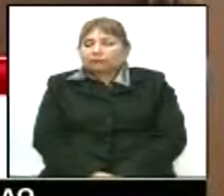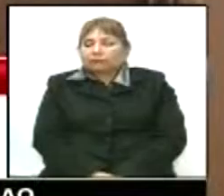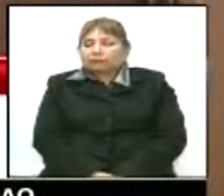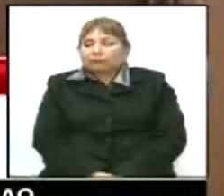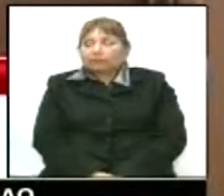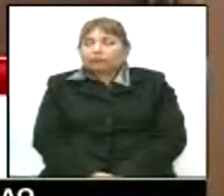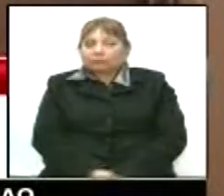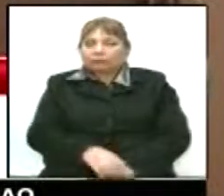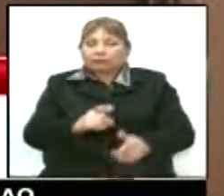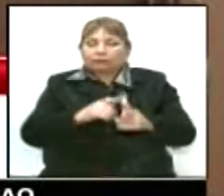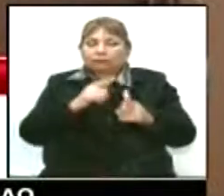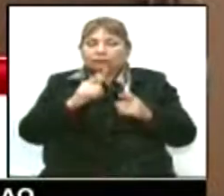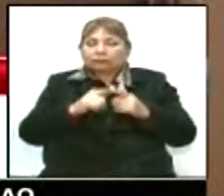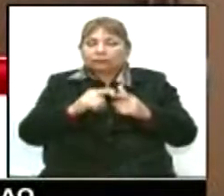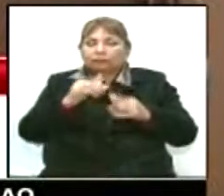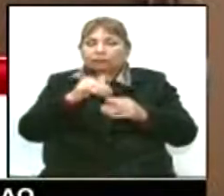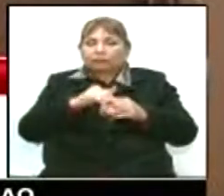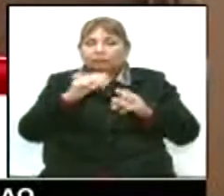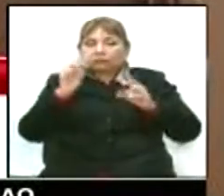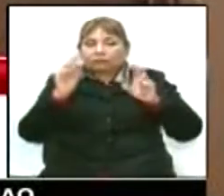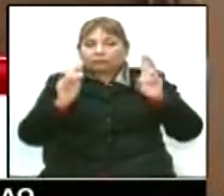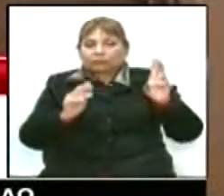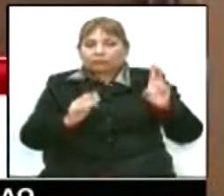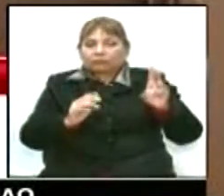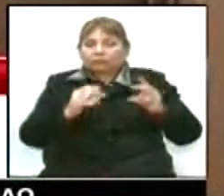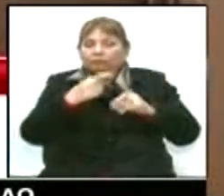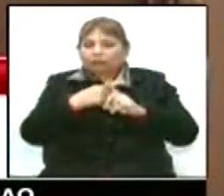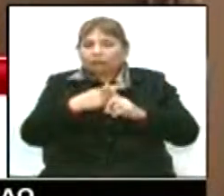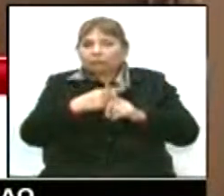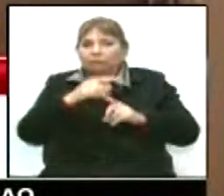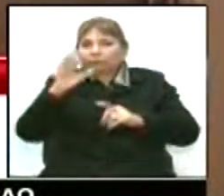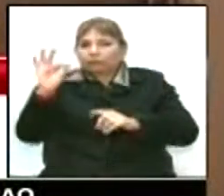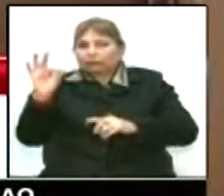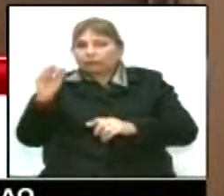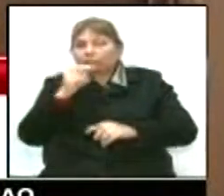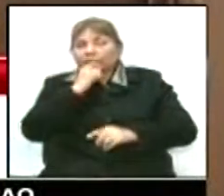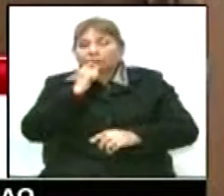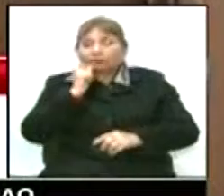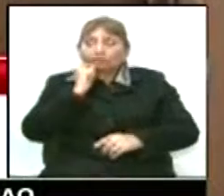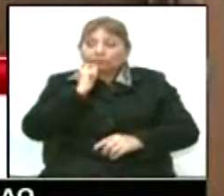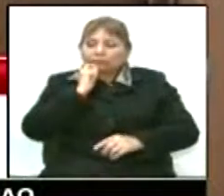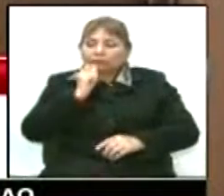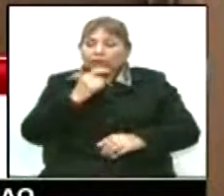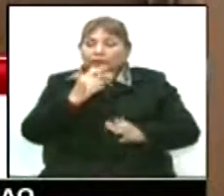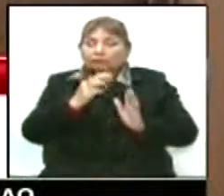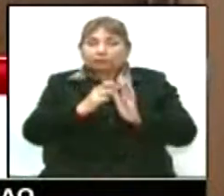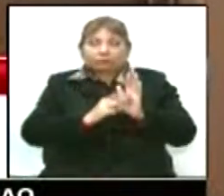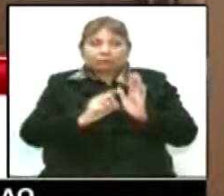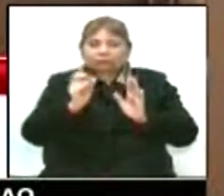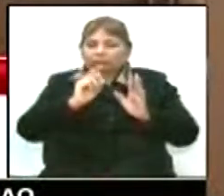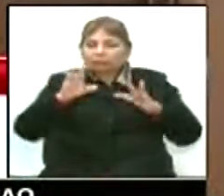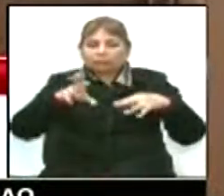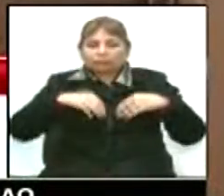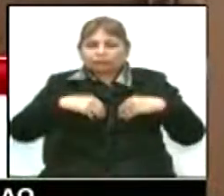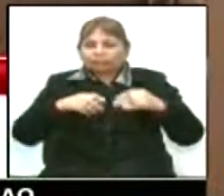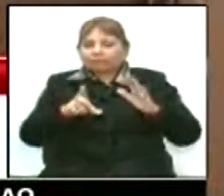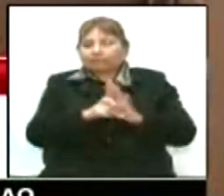Ya, entonces contamos con 7 votos a favor y 9 abstenciones. El proyecto de ley no ha sido